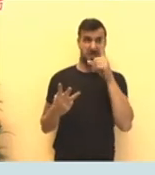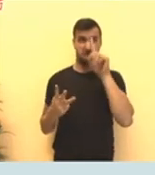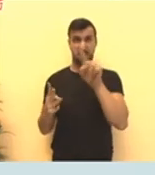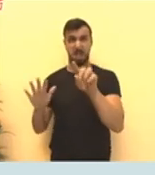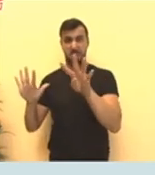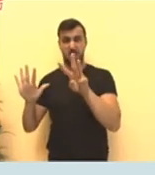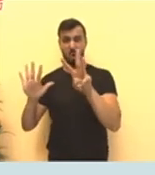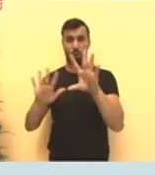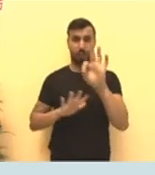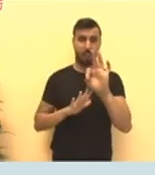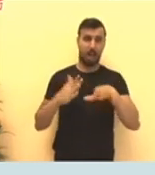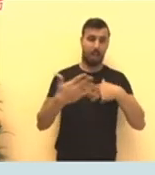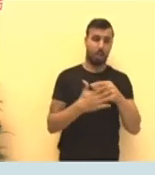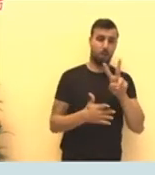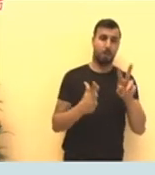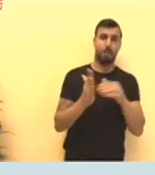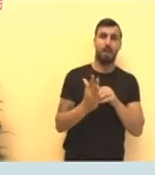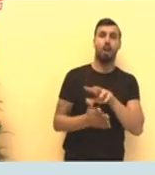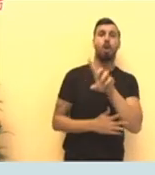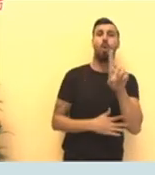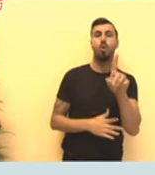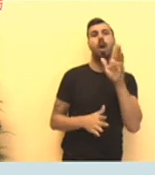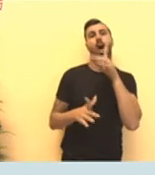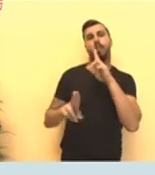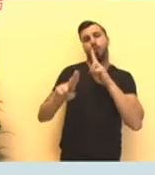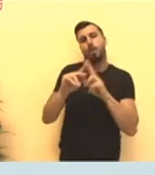la Organización Mundial de la Salud, pasamos a ser personas con discapacidad.